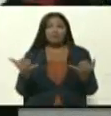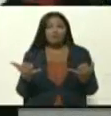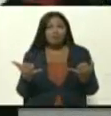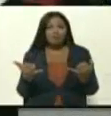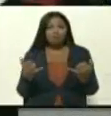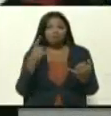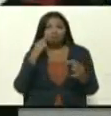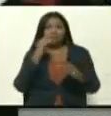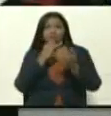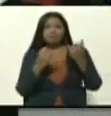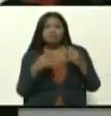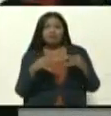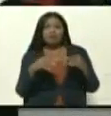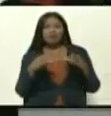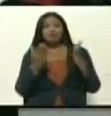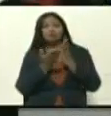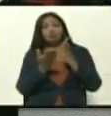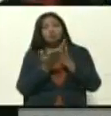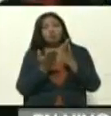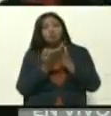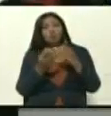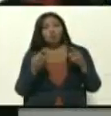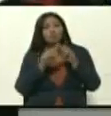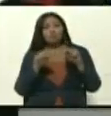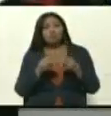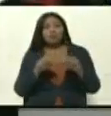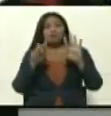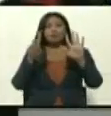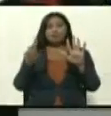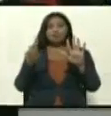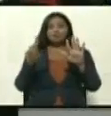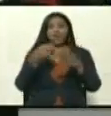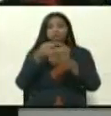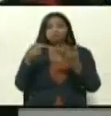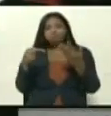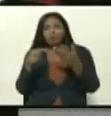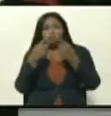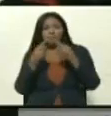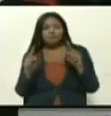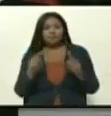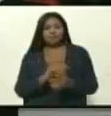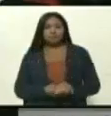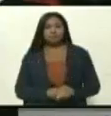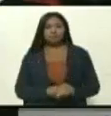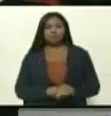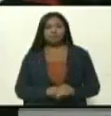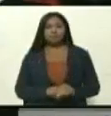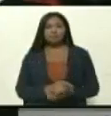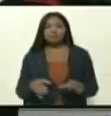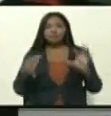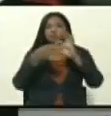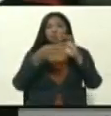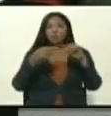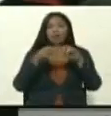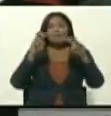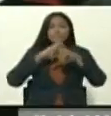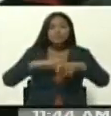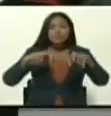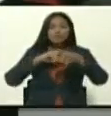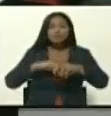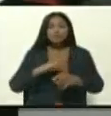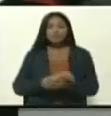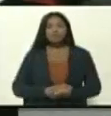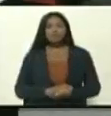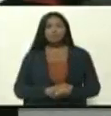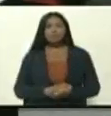que culminaron sus estudios en 6 disciplinas vinculadas a la investigación